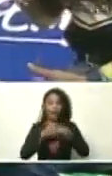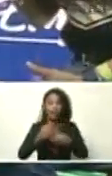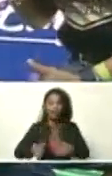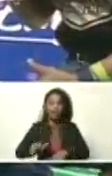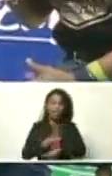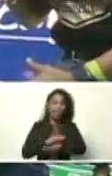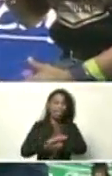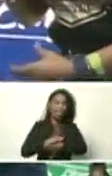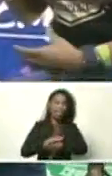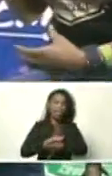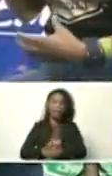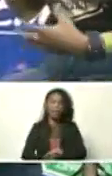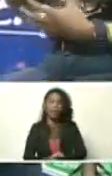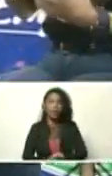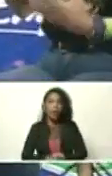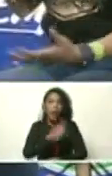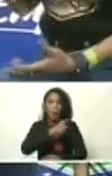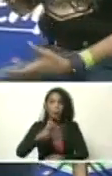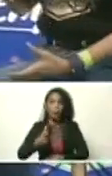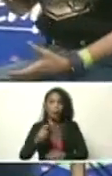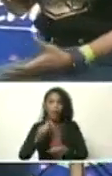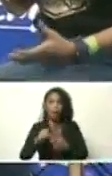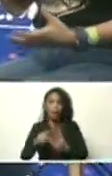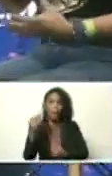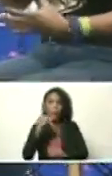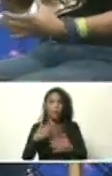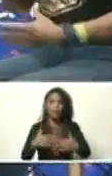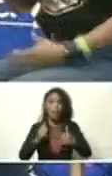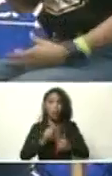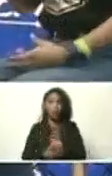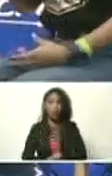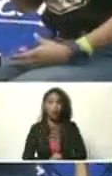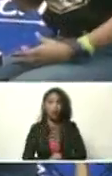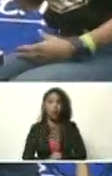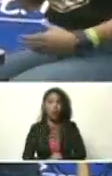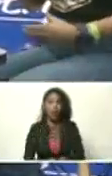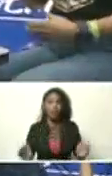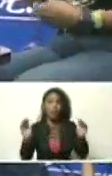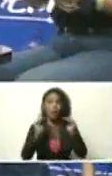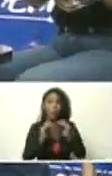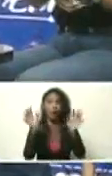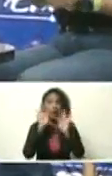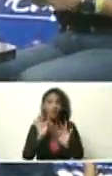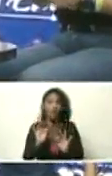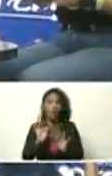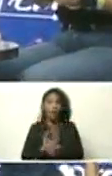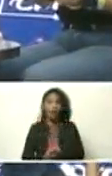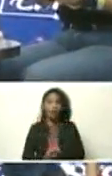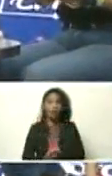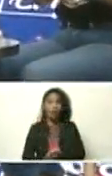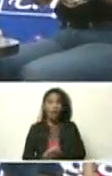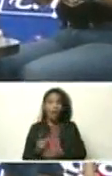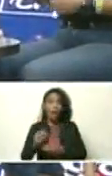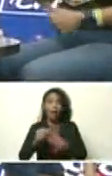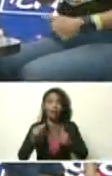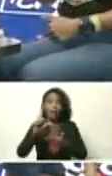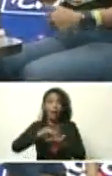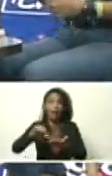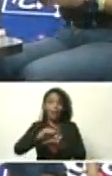alergias en las personas, entonces es mucho más saludable. Igualmente, sus moléculas de grasa son más pequeñas,